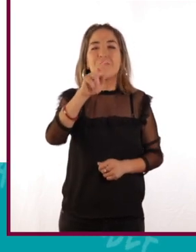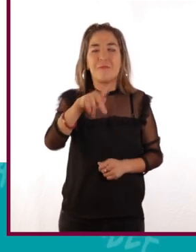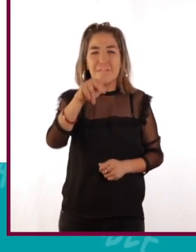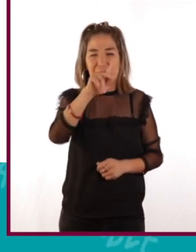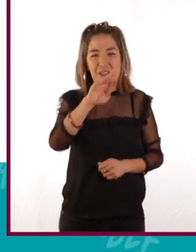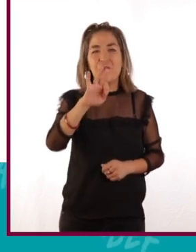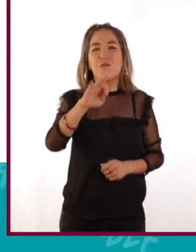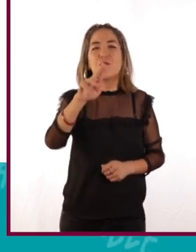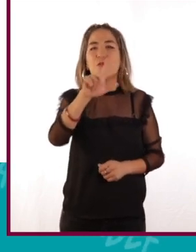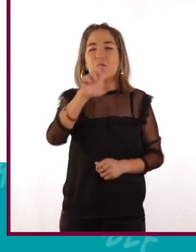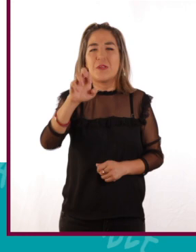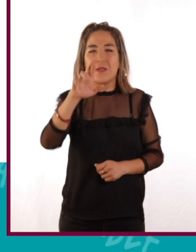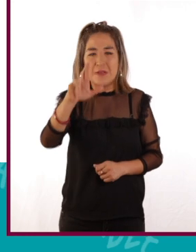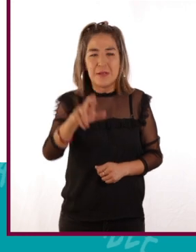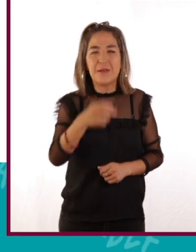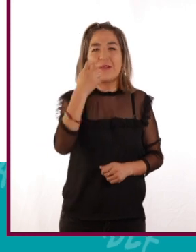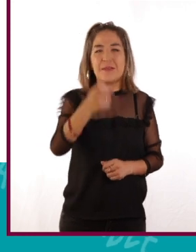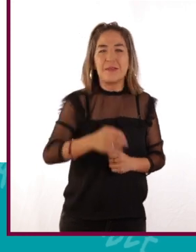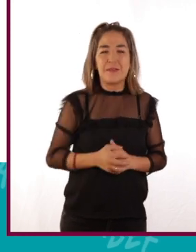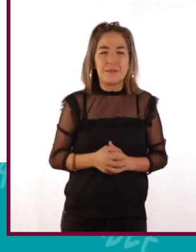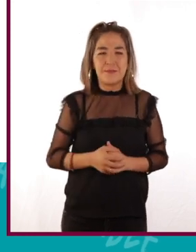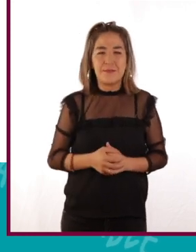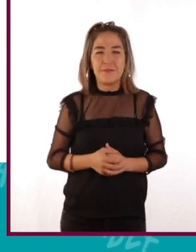Buckminster Fuller. Su apellido es Fuller,